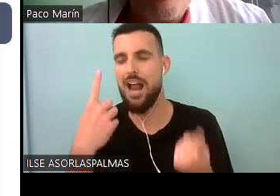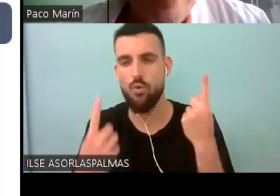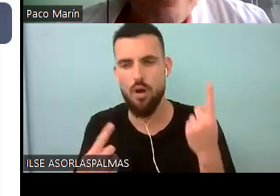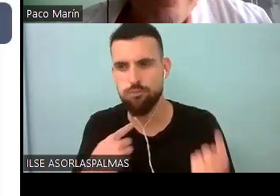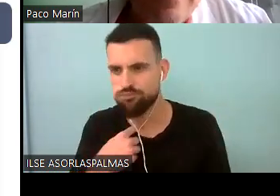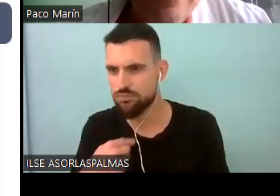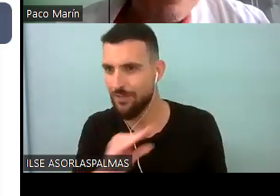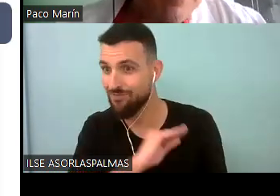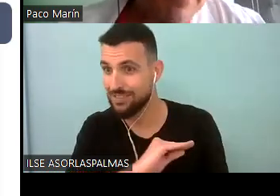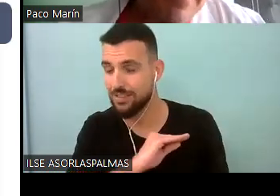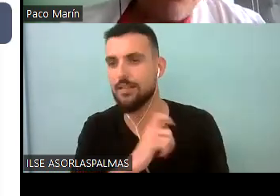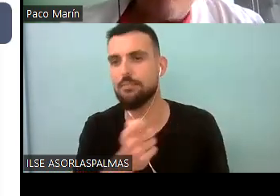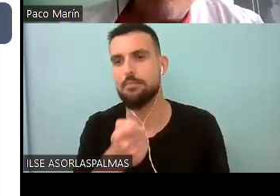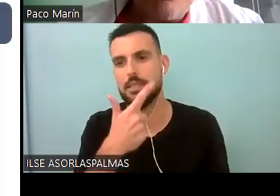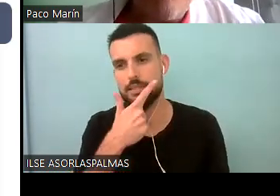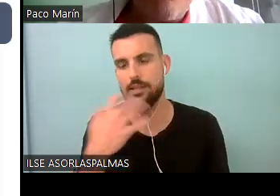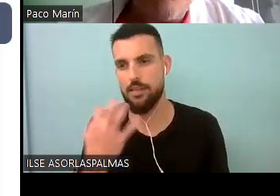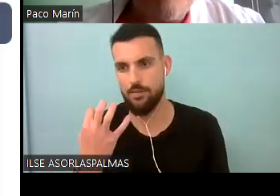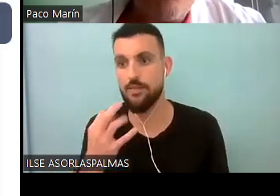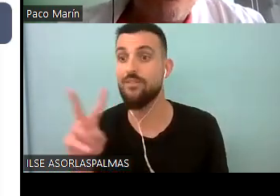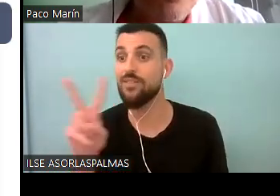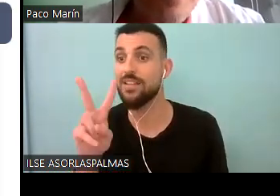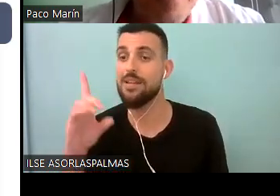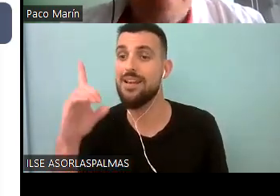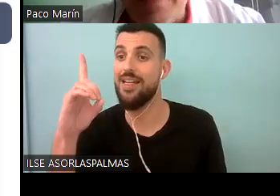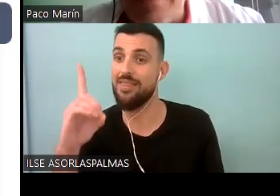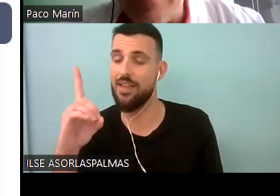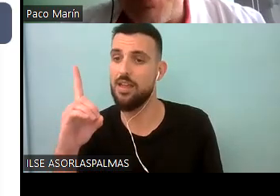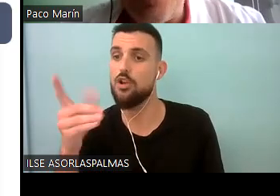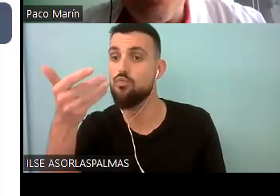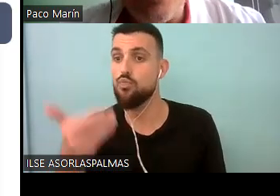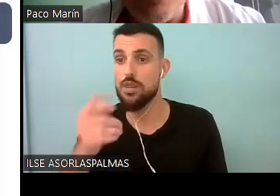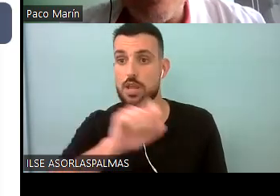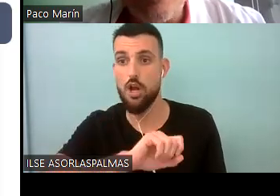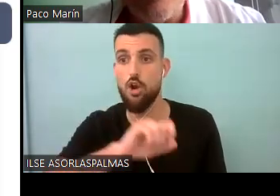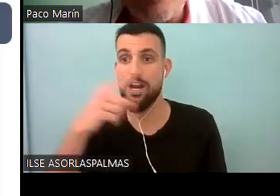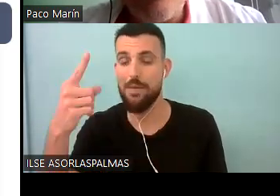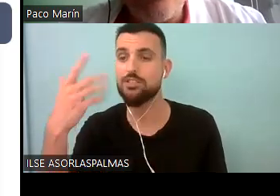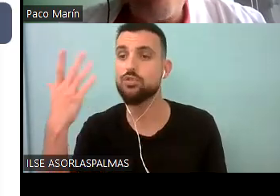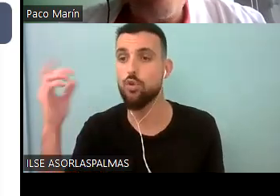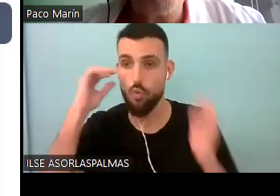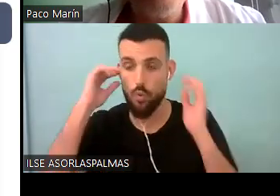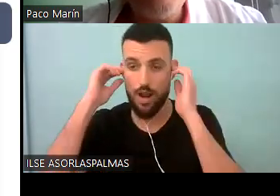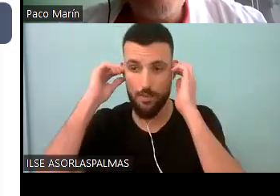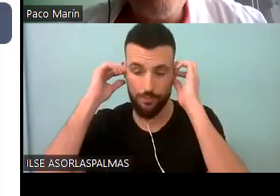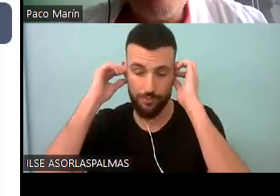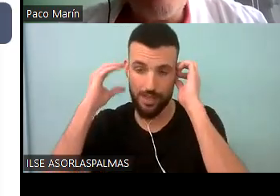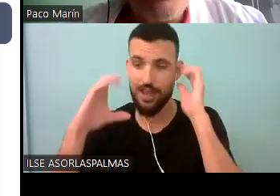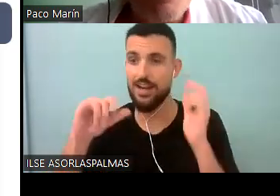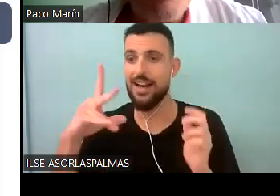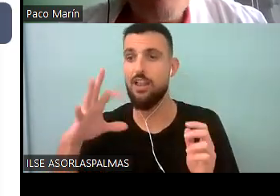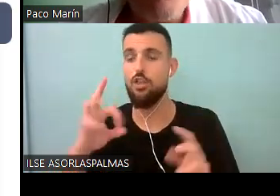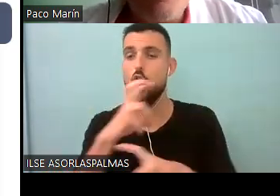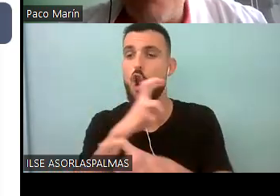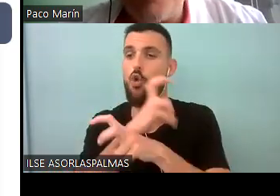Y pensad que la vitamina D, probablemente la función más conocida sea el depósito de calcio en los huesos, pero la